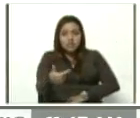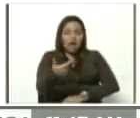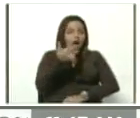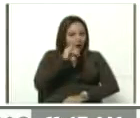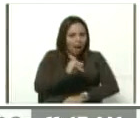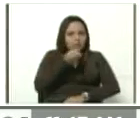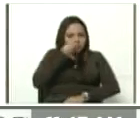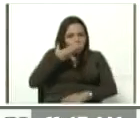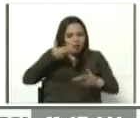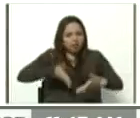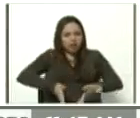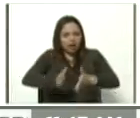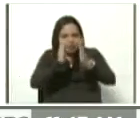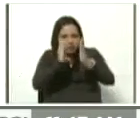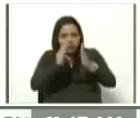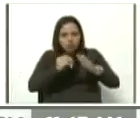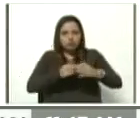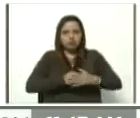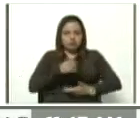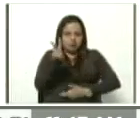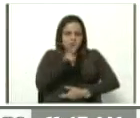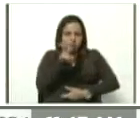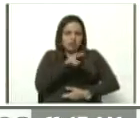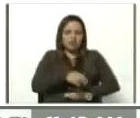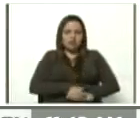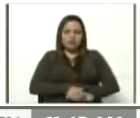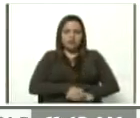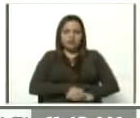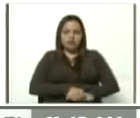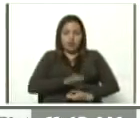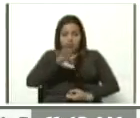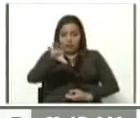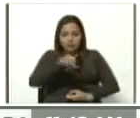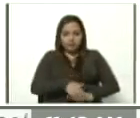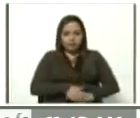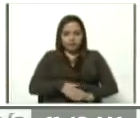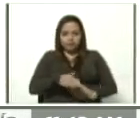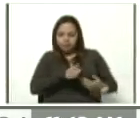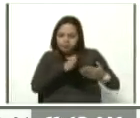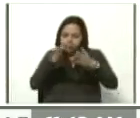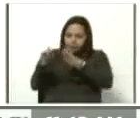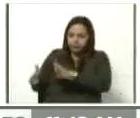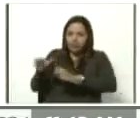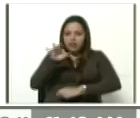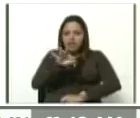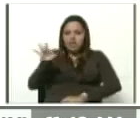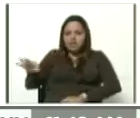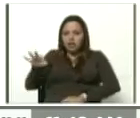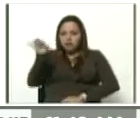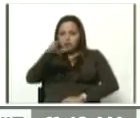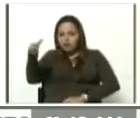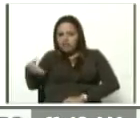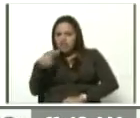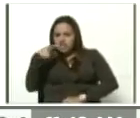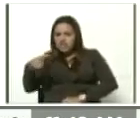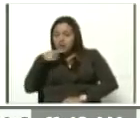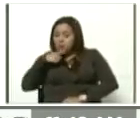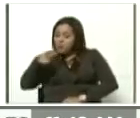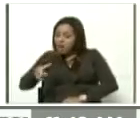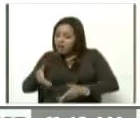que va por buen camino, habla el país. 33% por mal camino y